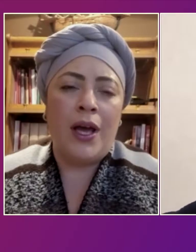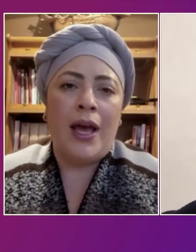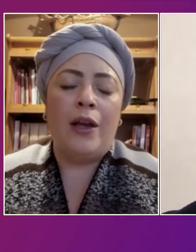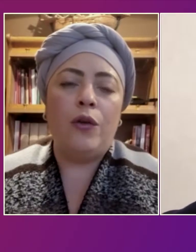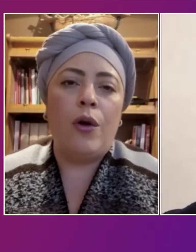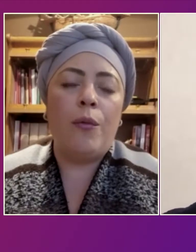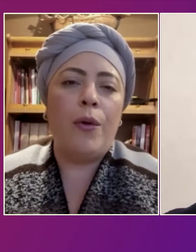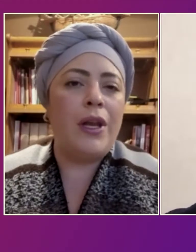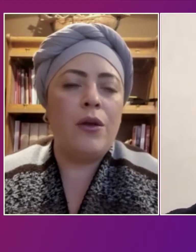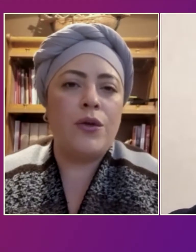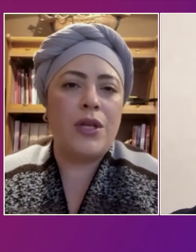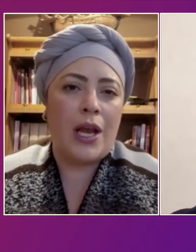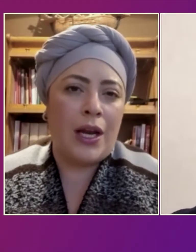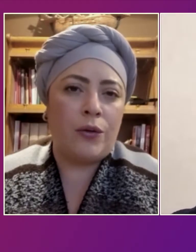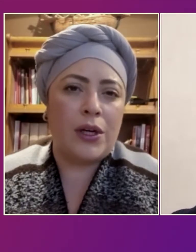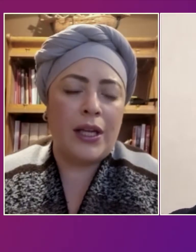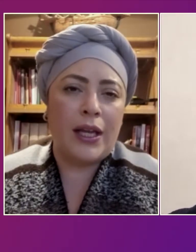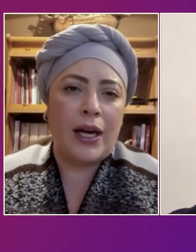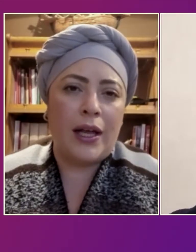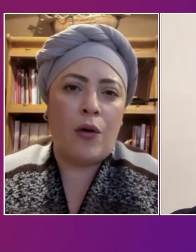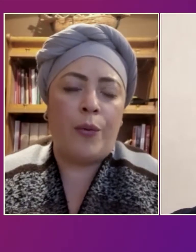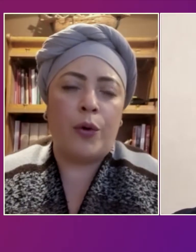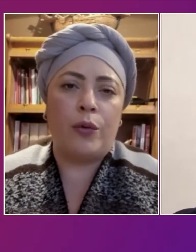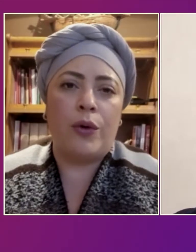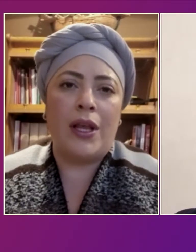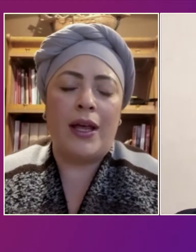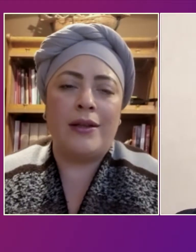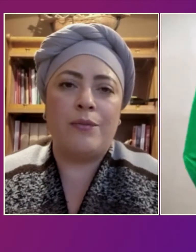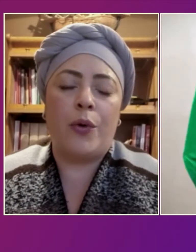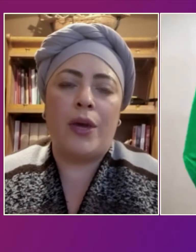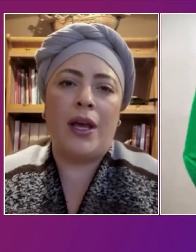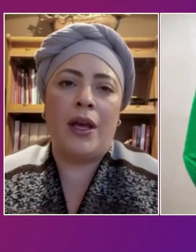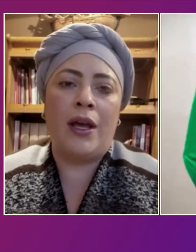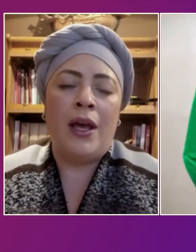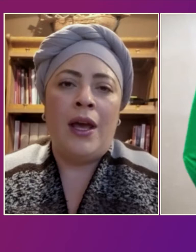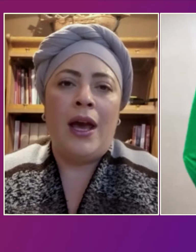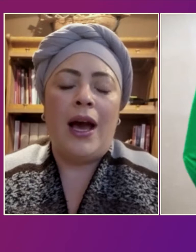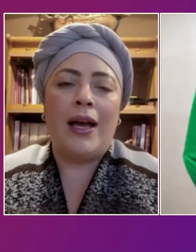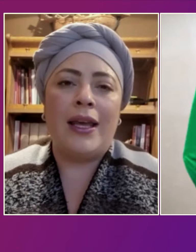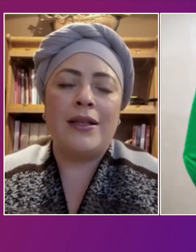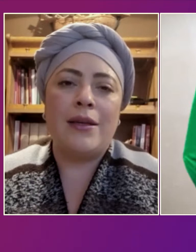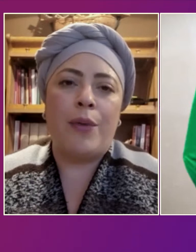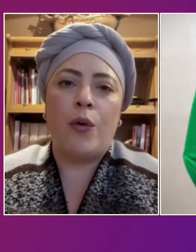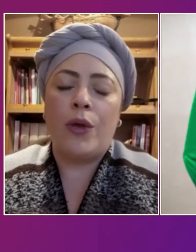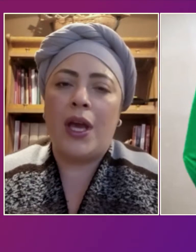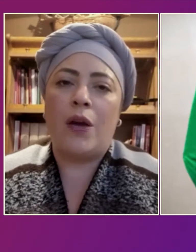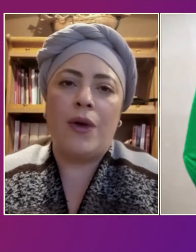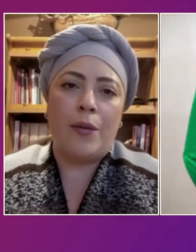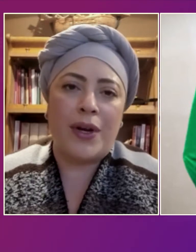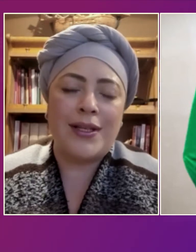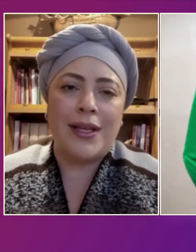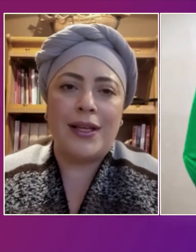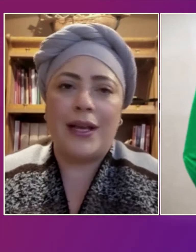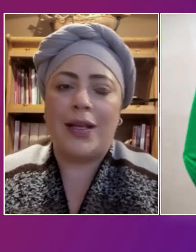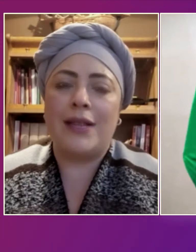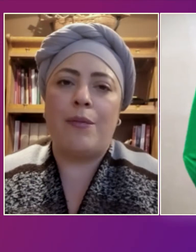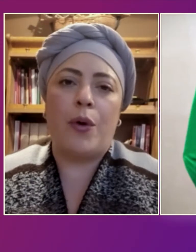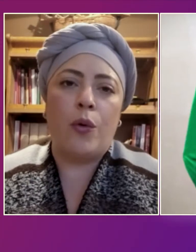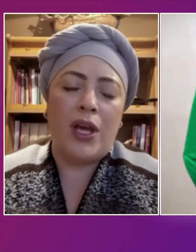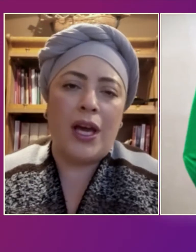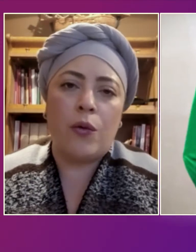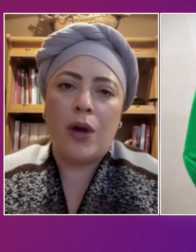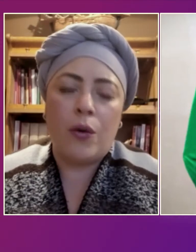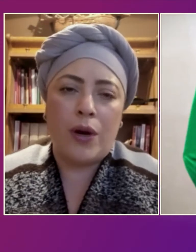productiva. Esto lo hemos venido señalando en reiteradas oportunidades, porque a quien se perjudica no es al presidente, a